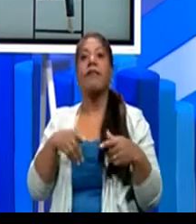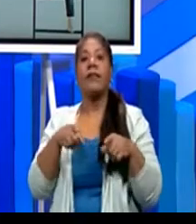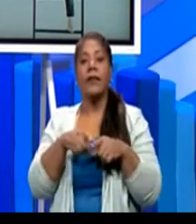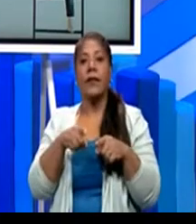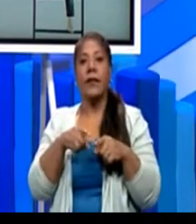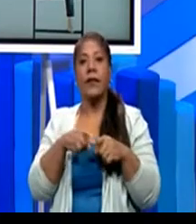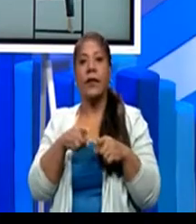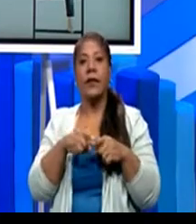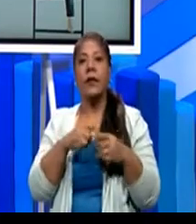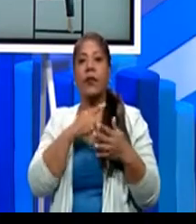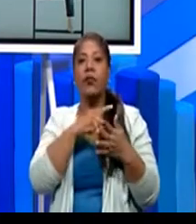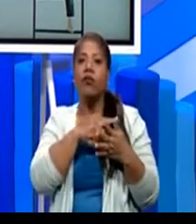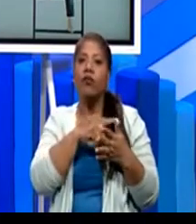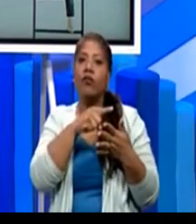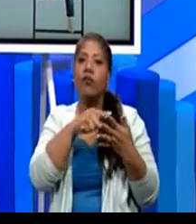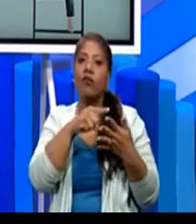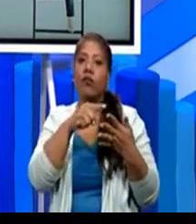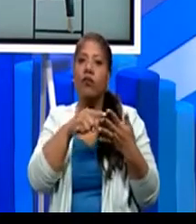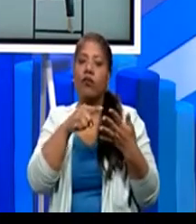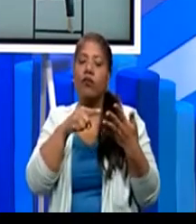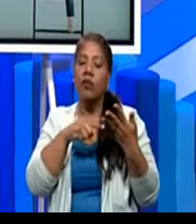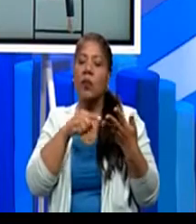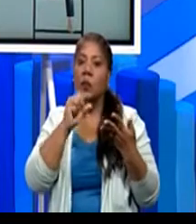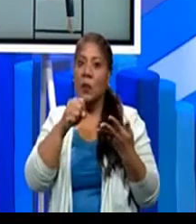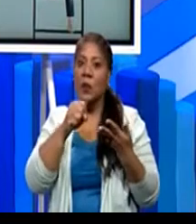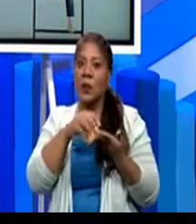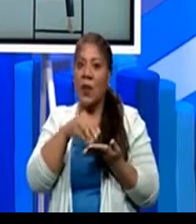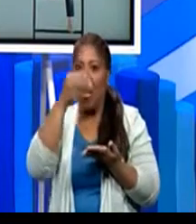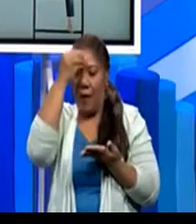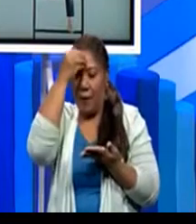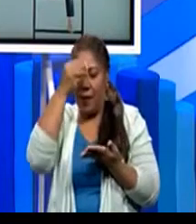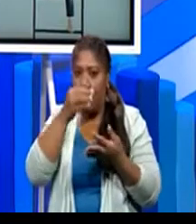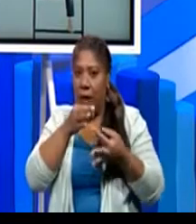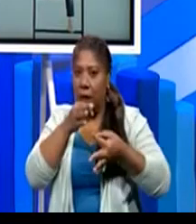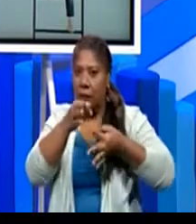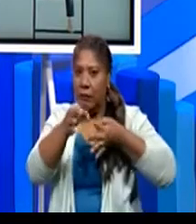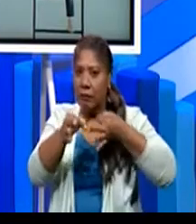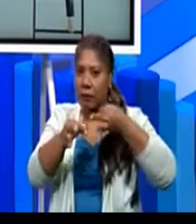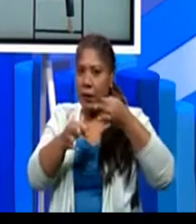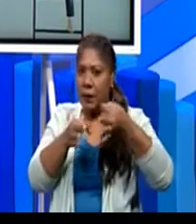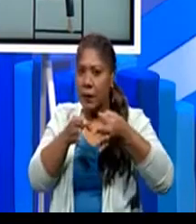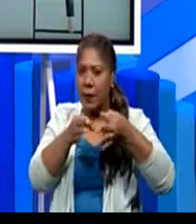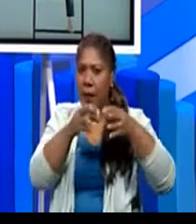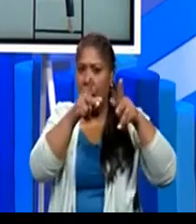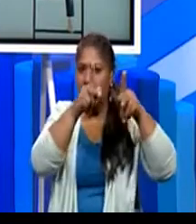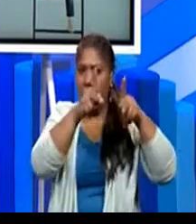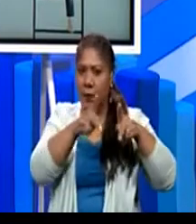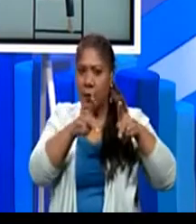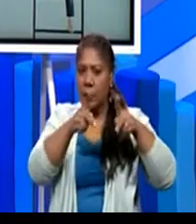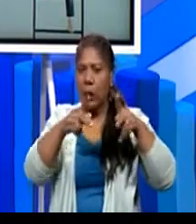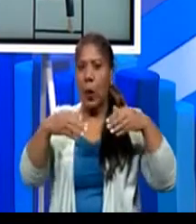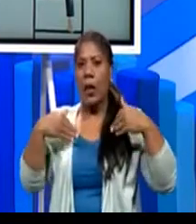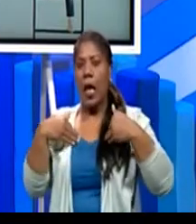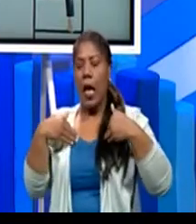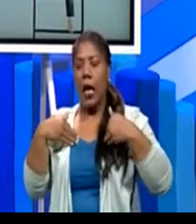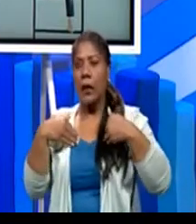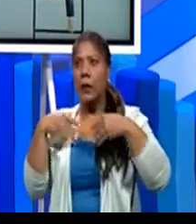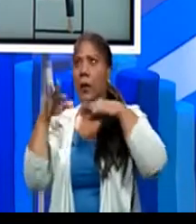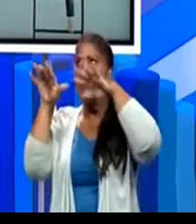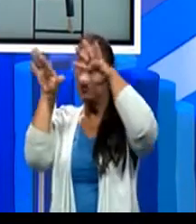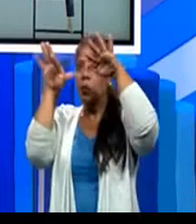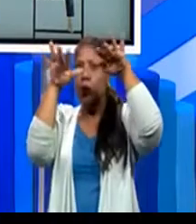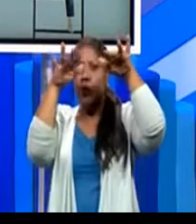va a explicar cada una de estas características de personas, animales,